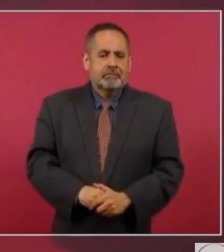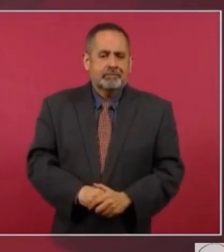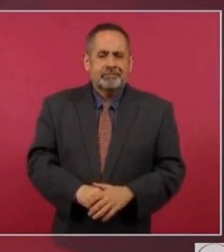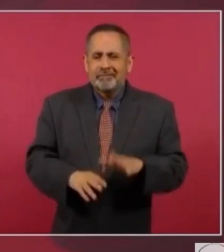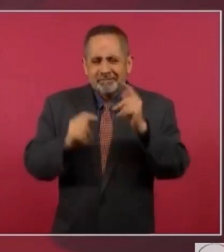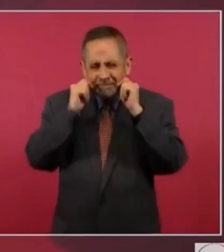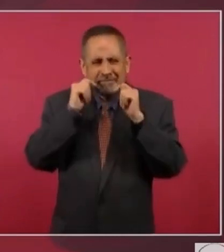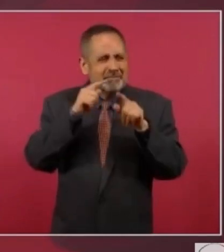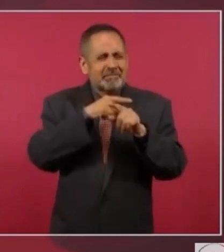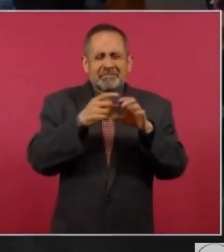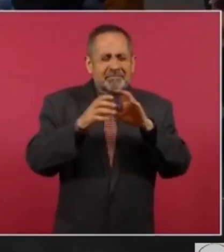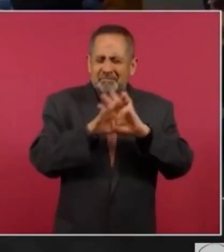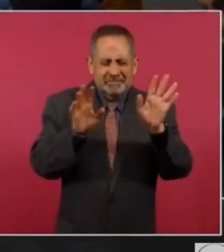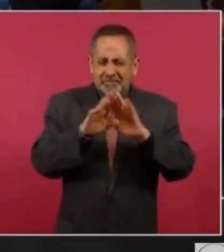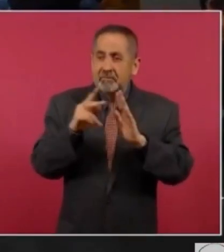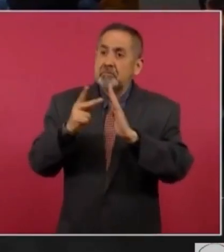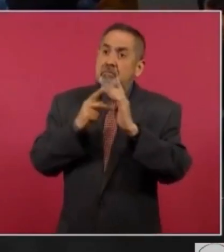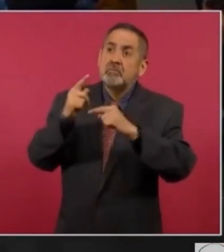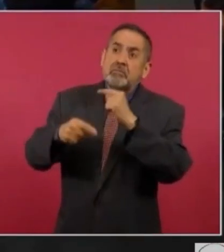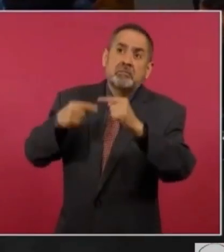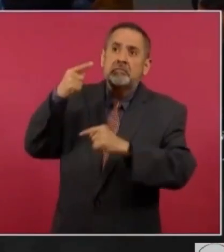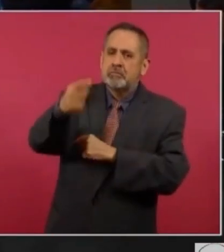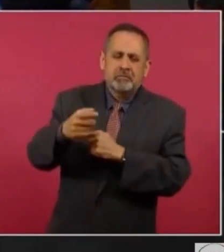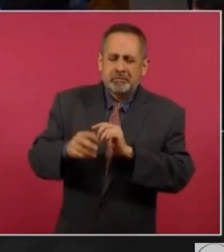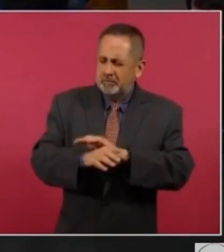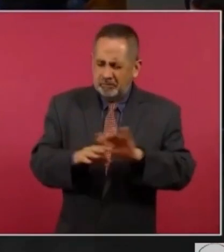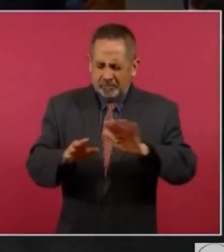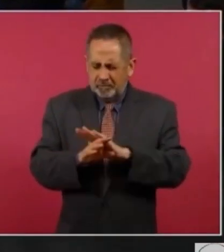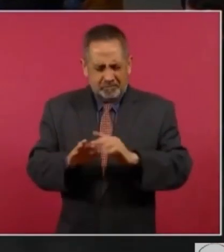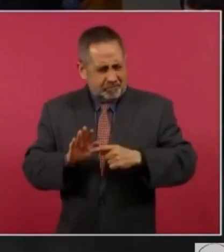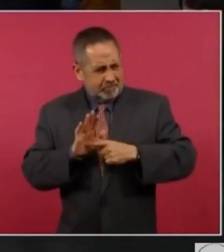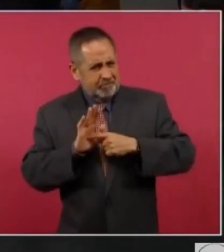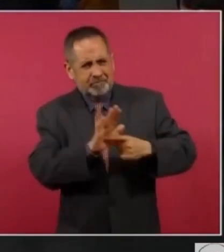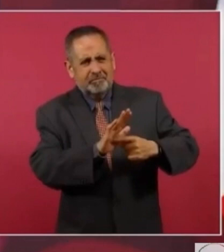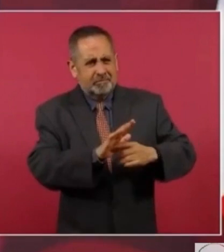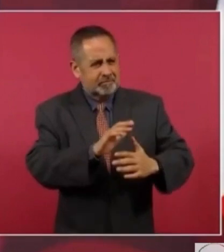Independientemente de cualquier otra cosa, es mostrar esto.